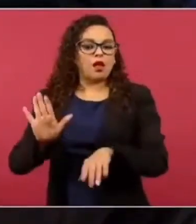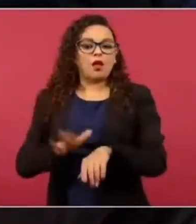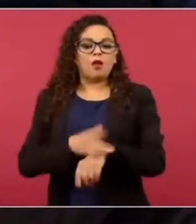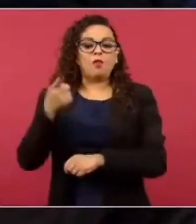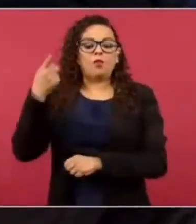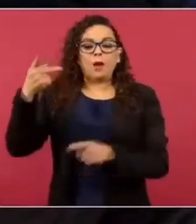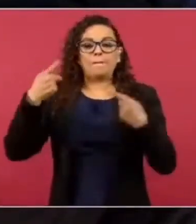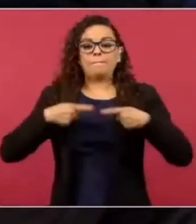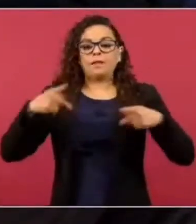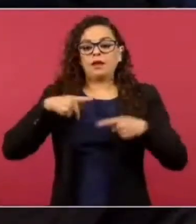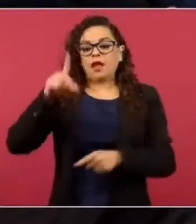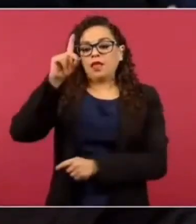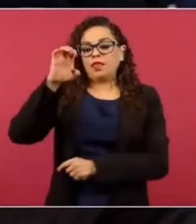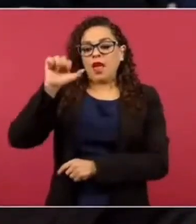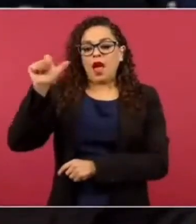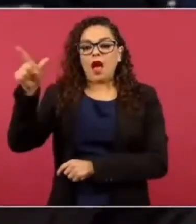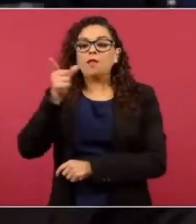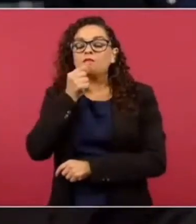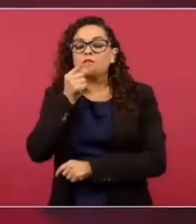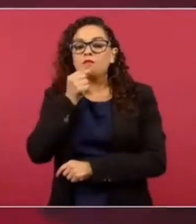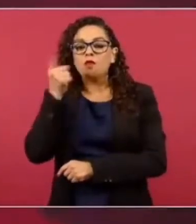cómo han actuado.